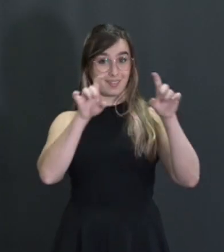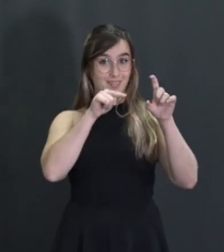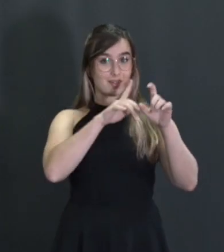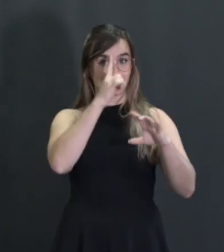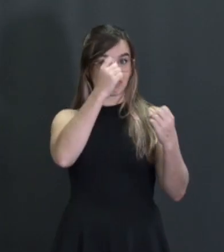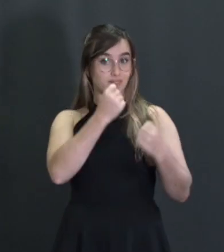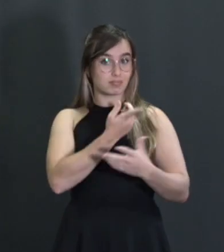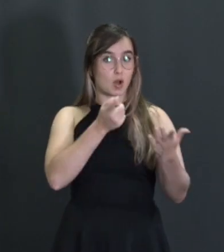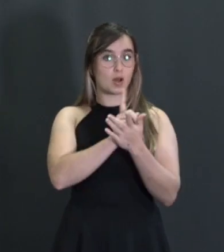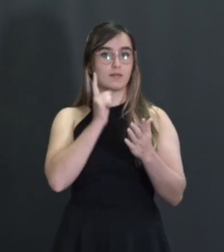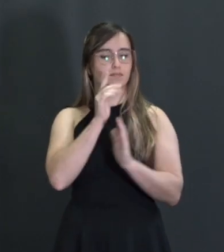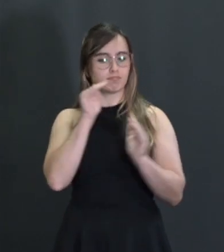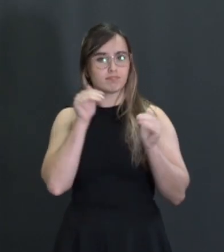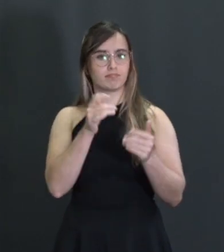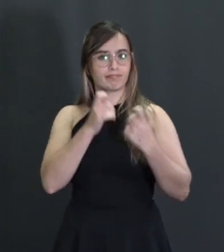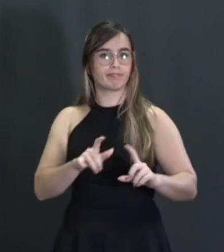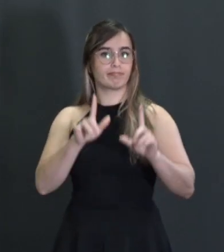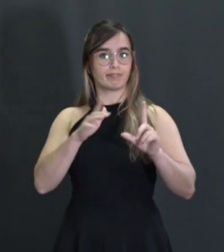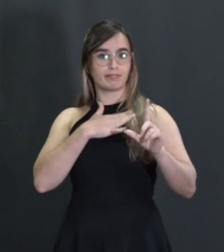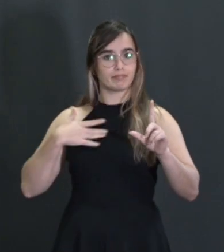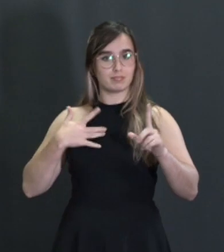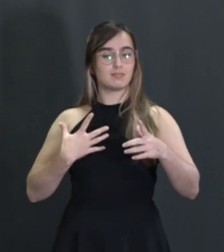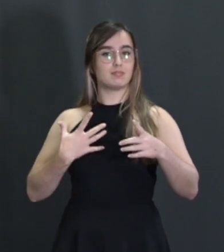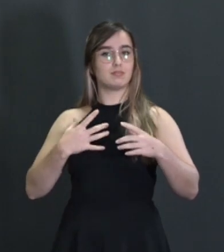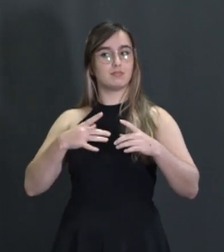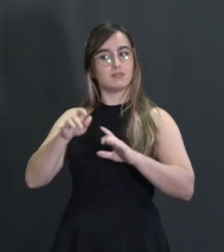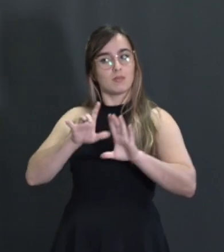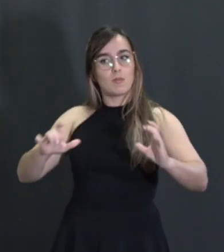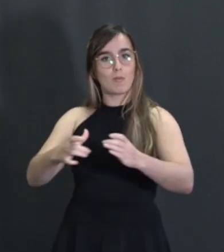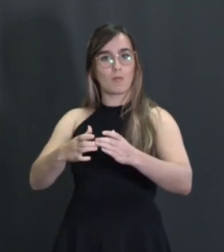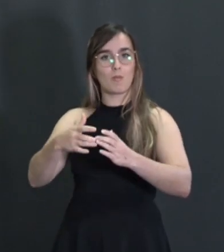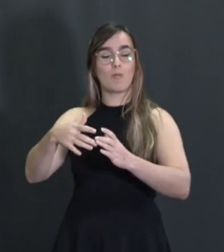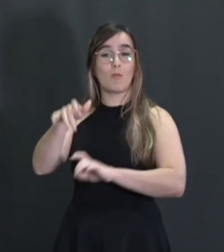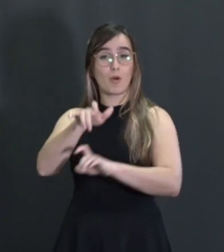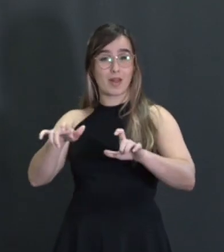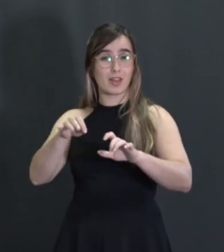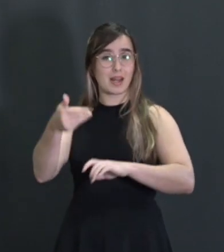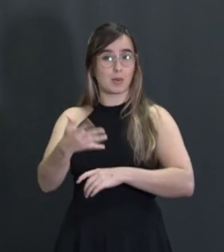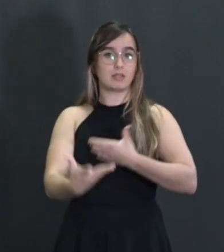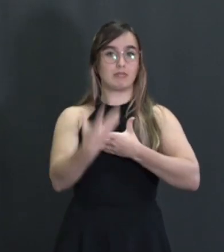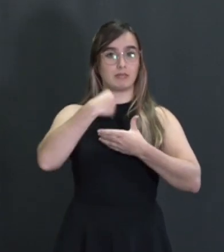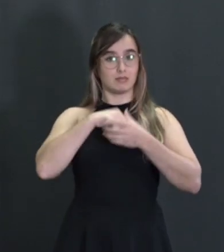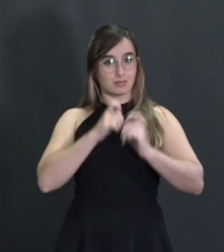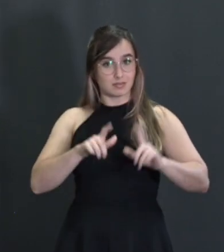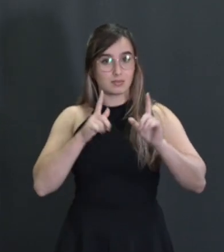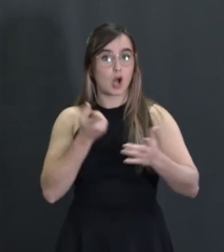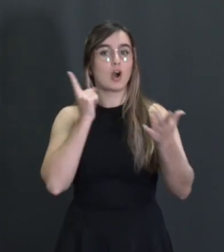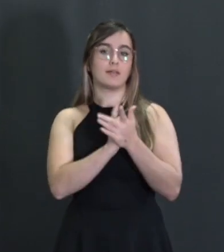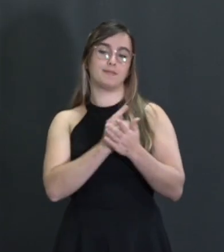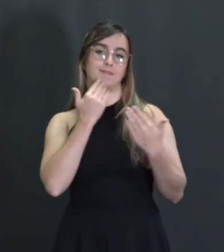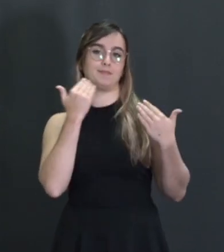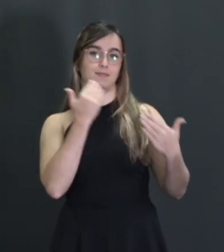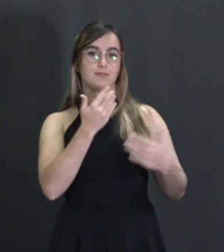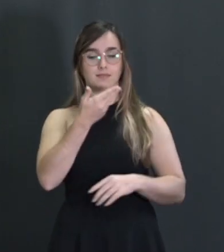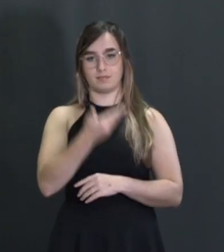foco desde lo público en una parte de la población muy importante. También decir, poner el